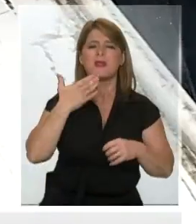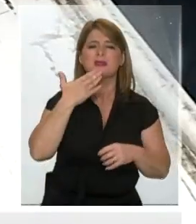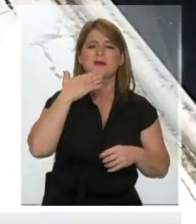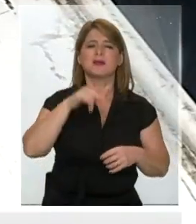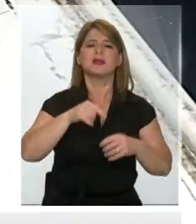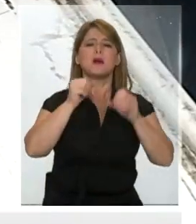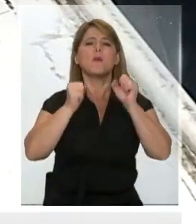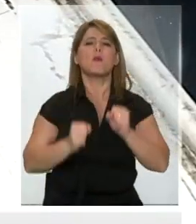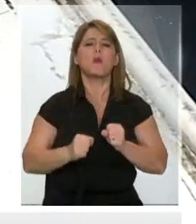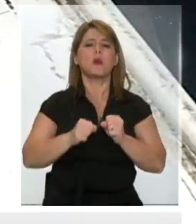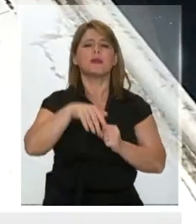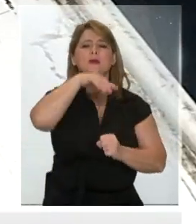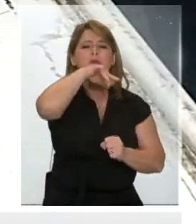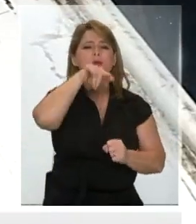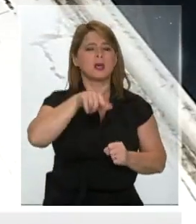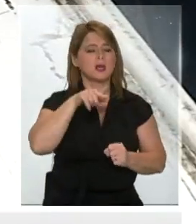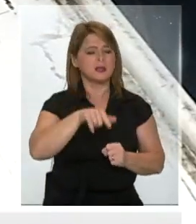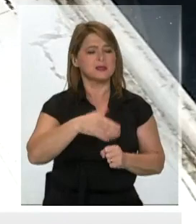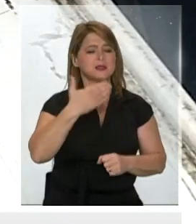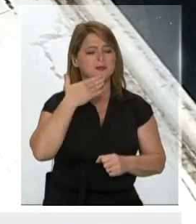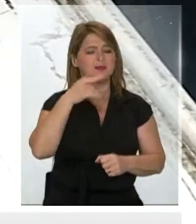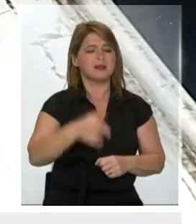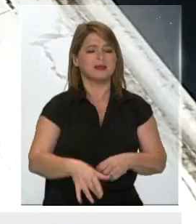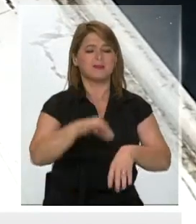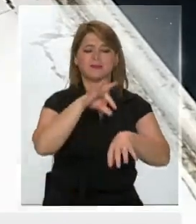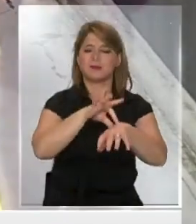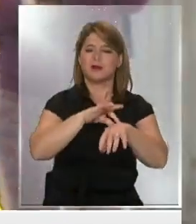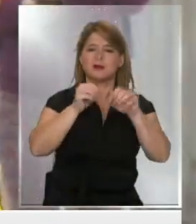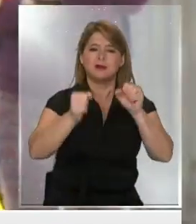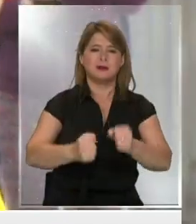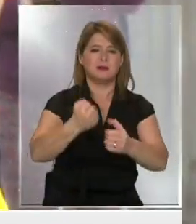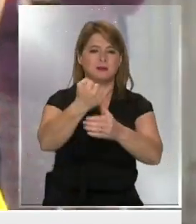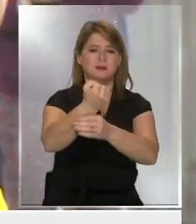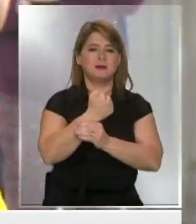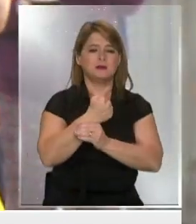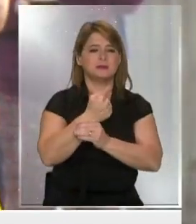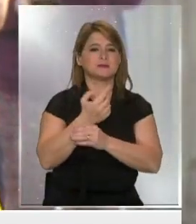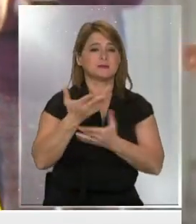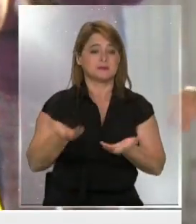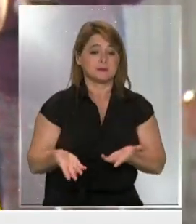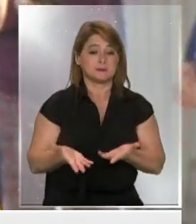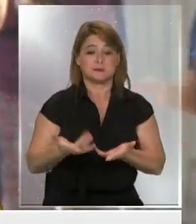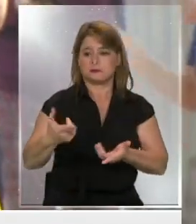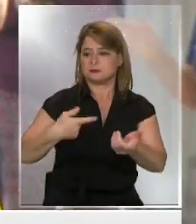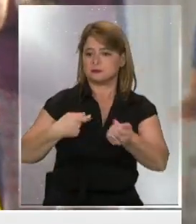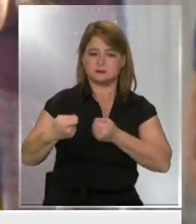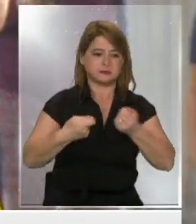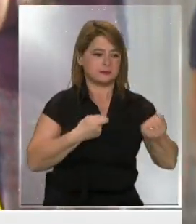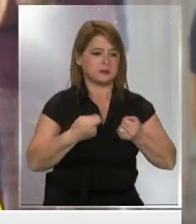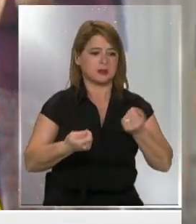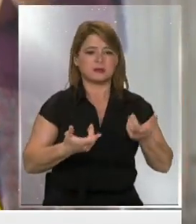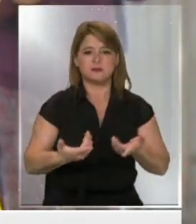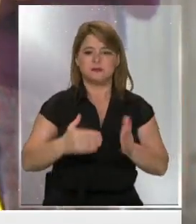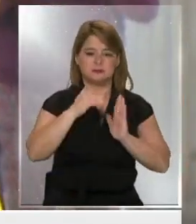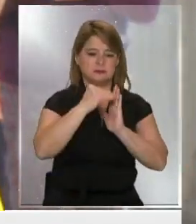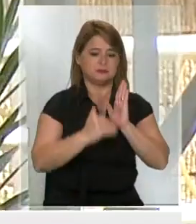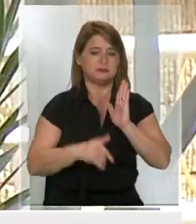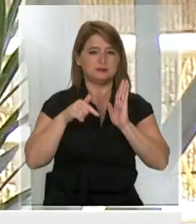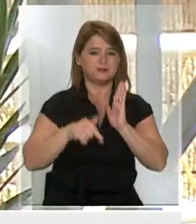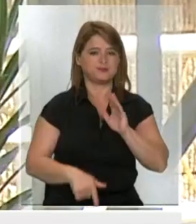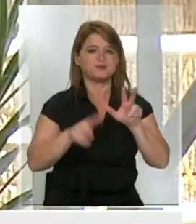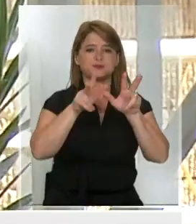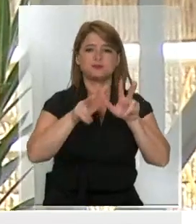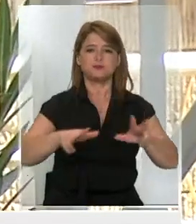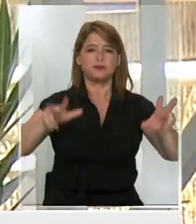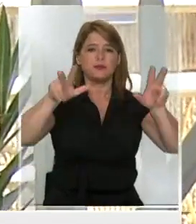también sirven para el mismo fin, según los médicos, y que ayudan contra la escasez de mascarillas en el mercado, justo ahora que la